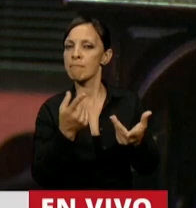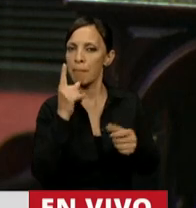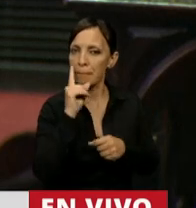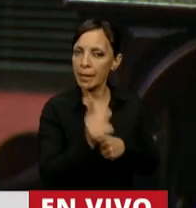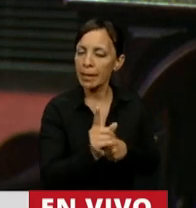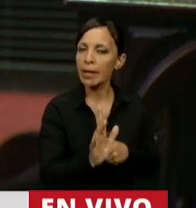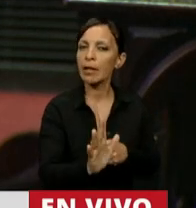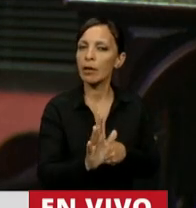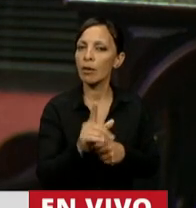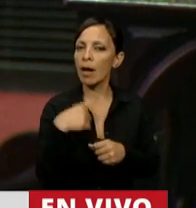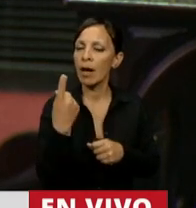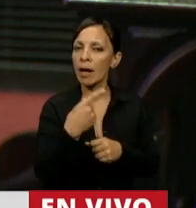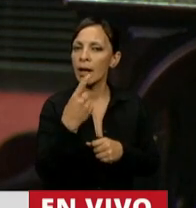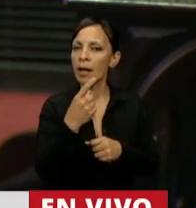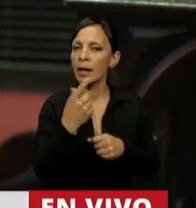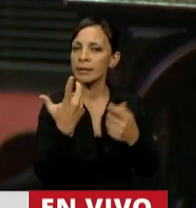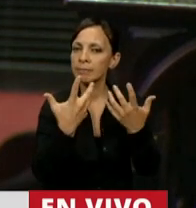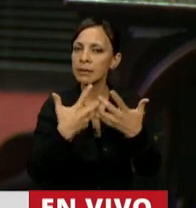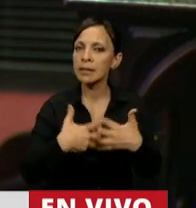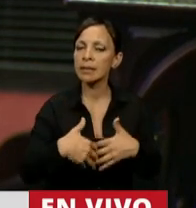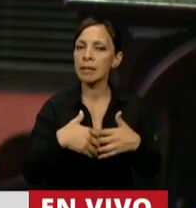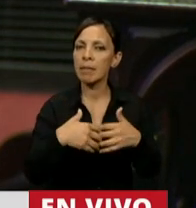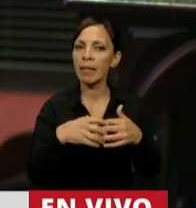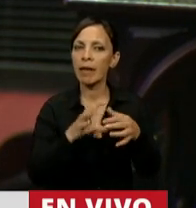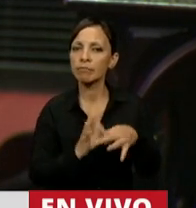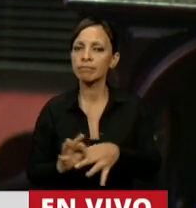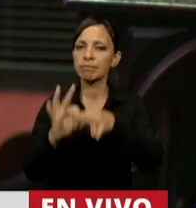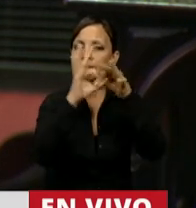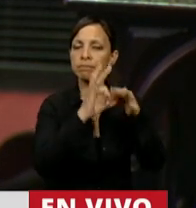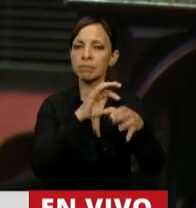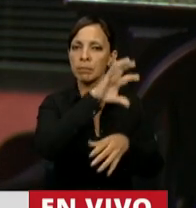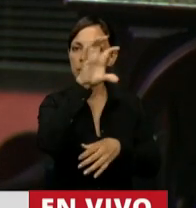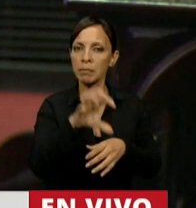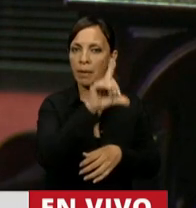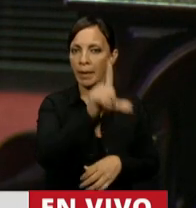en jaque al corazón del sistema federal de nuestro país.